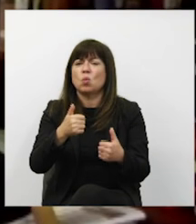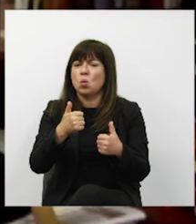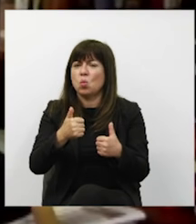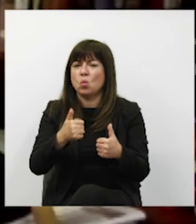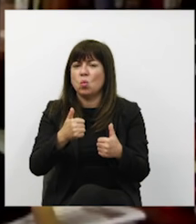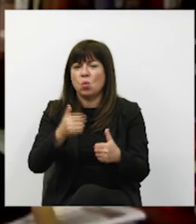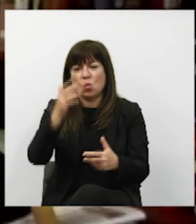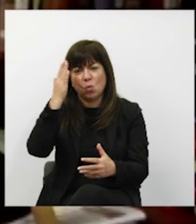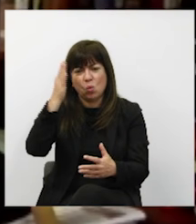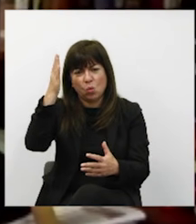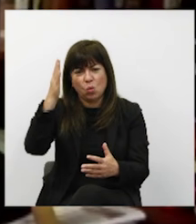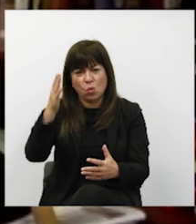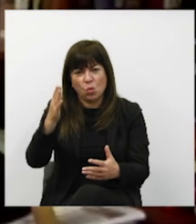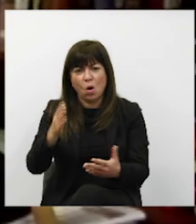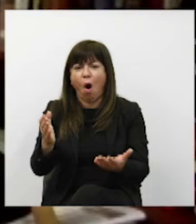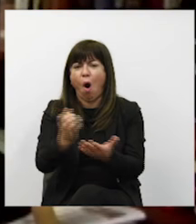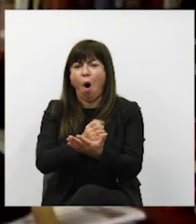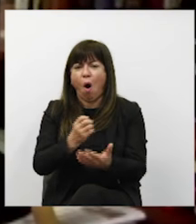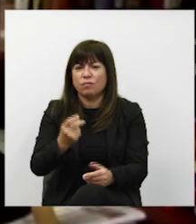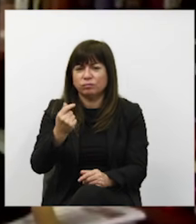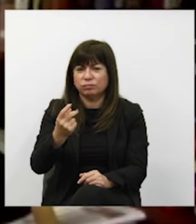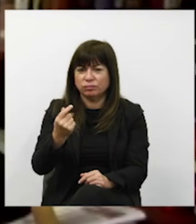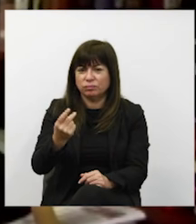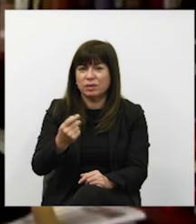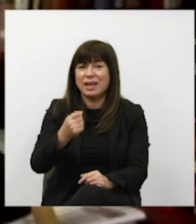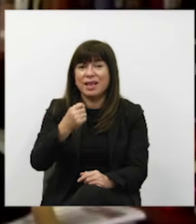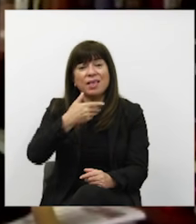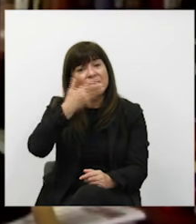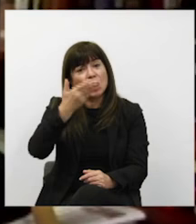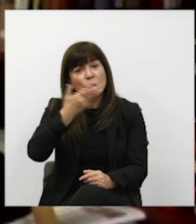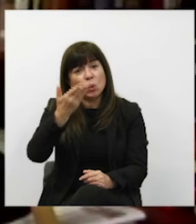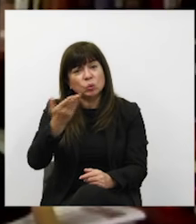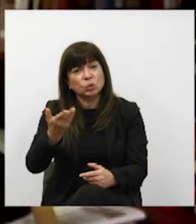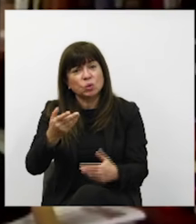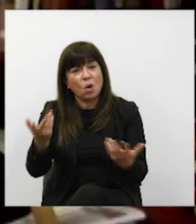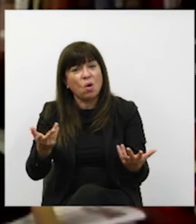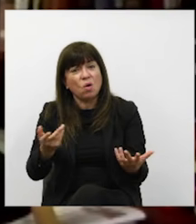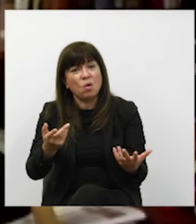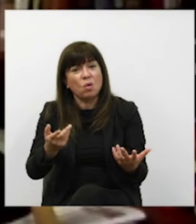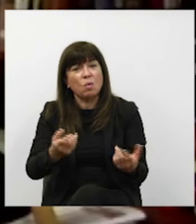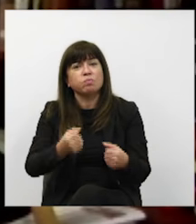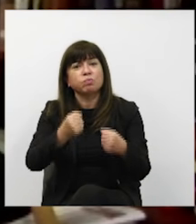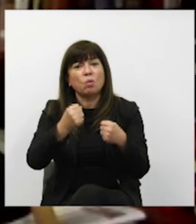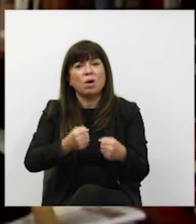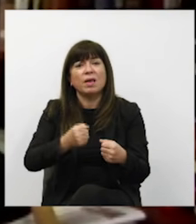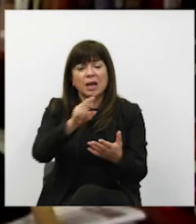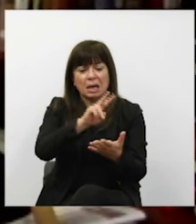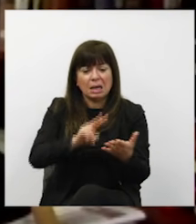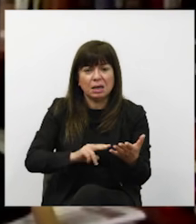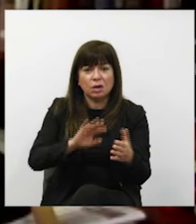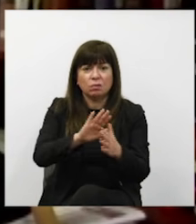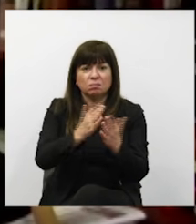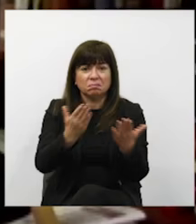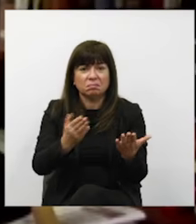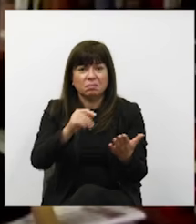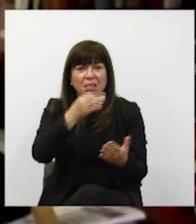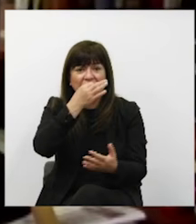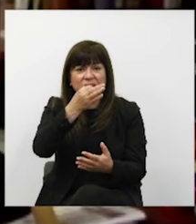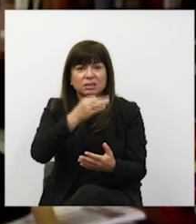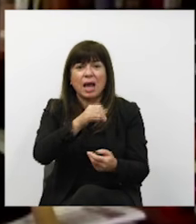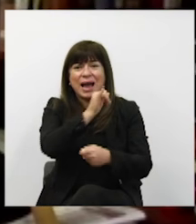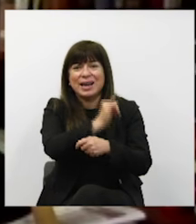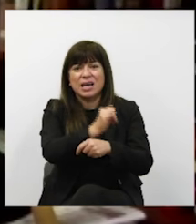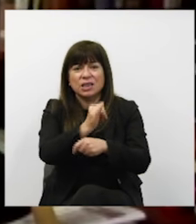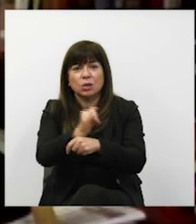Chile, dio un discurso, cobró un montón de plata, y el discurso era, y lo que uno podría haber leído en su libro, que decía que las